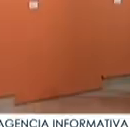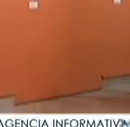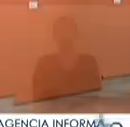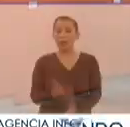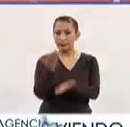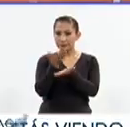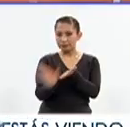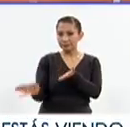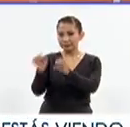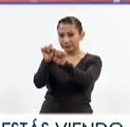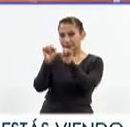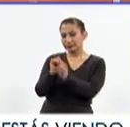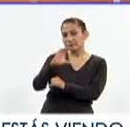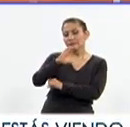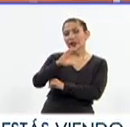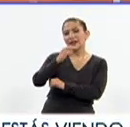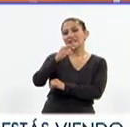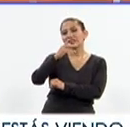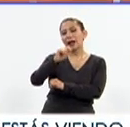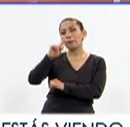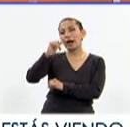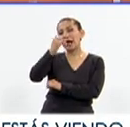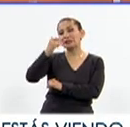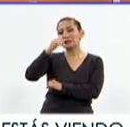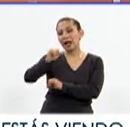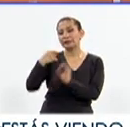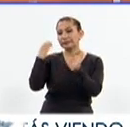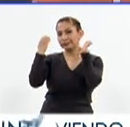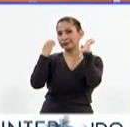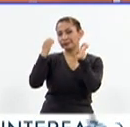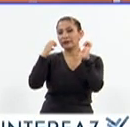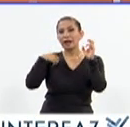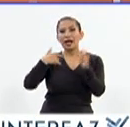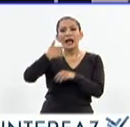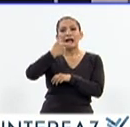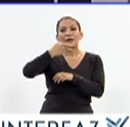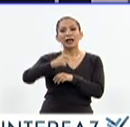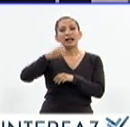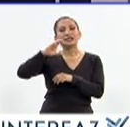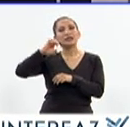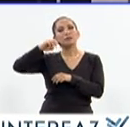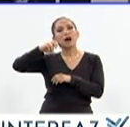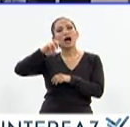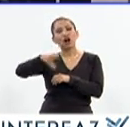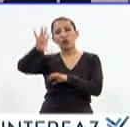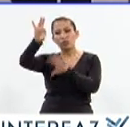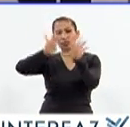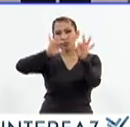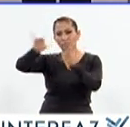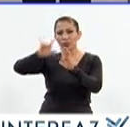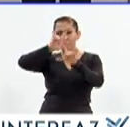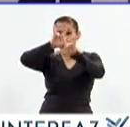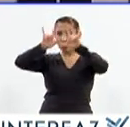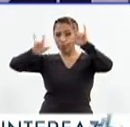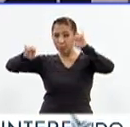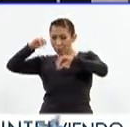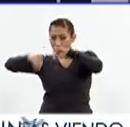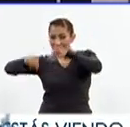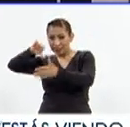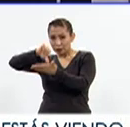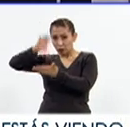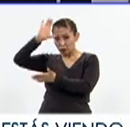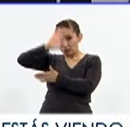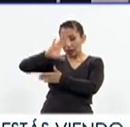Por su parte, la Sala Cristina Payán es sede de la muestra Gráfica Cimarrón, selección de estampas producidas en el